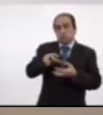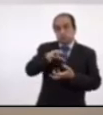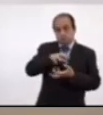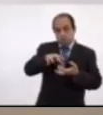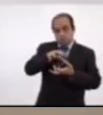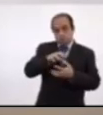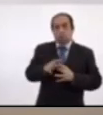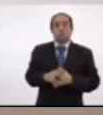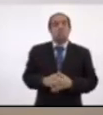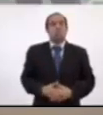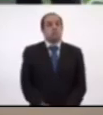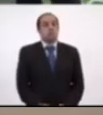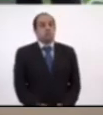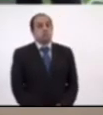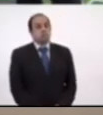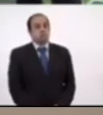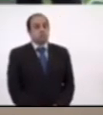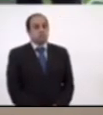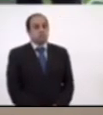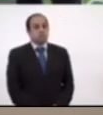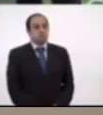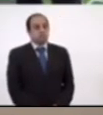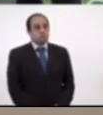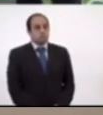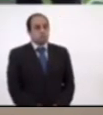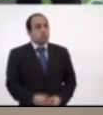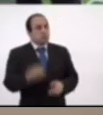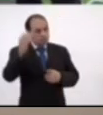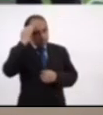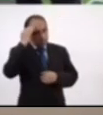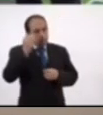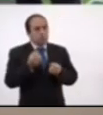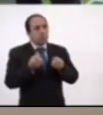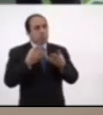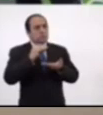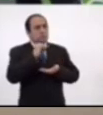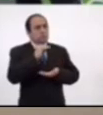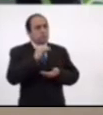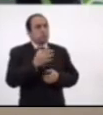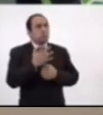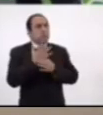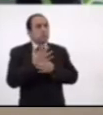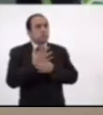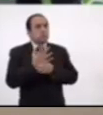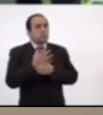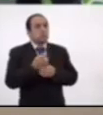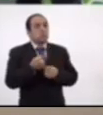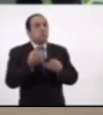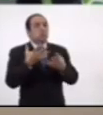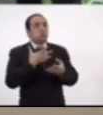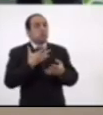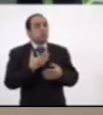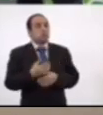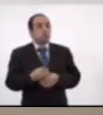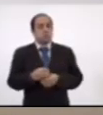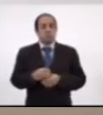híbridos. ¿El stock de camas de estos que nos mencionan, a cuánto ascenderían